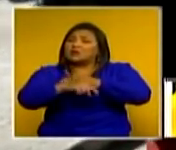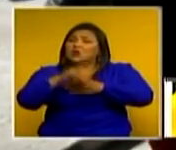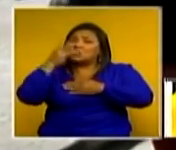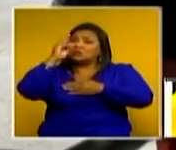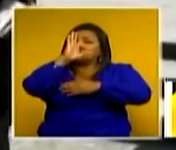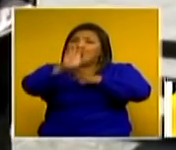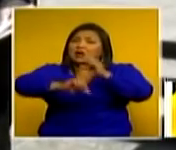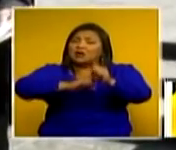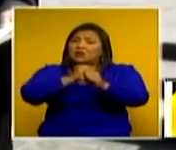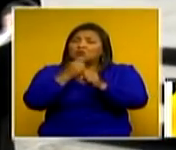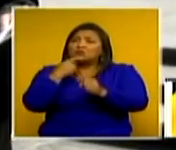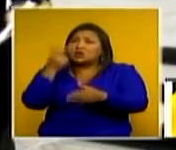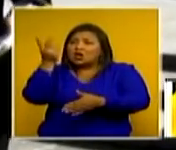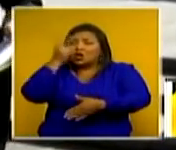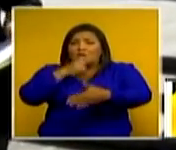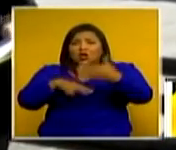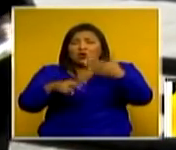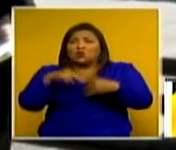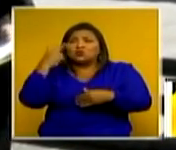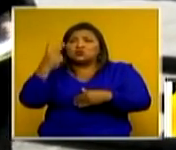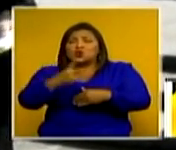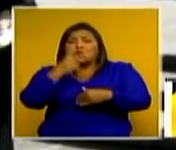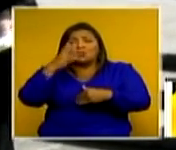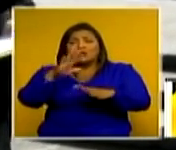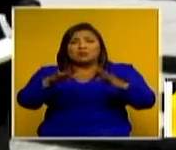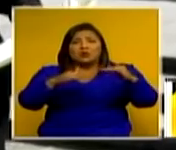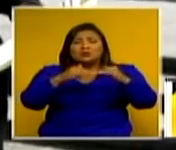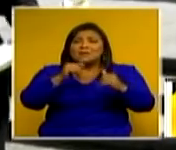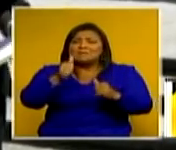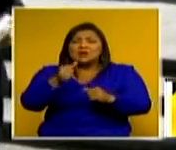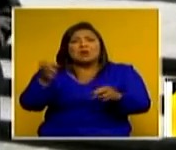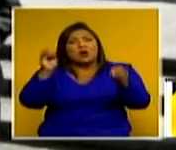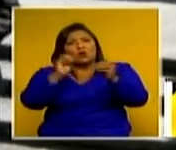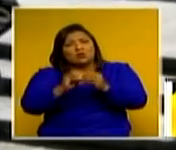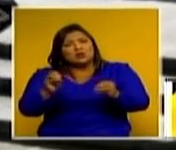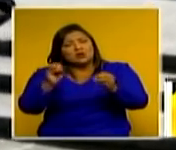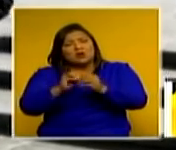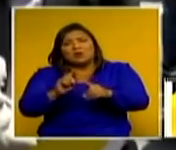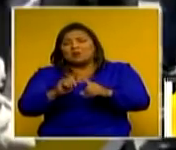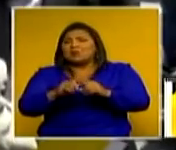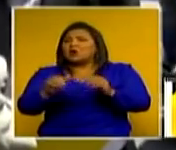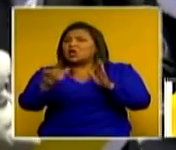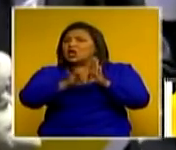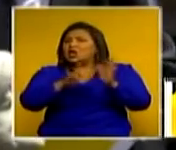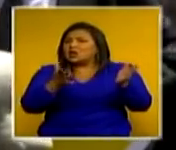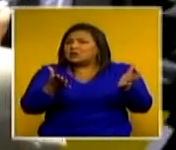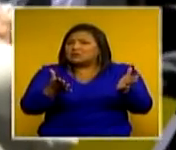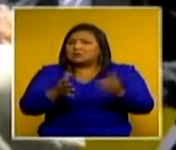dijo que su hijo fue procesado dos veces por la misma causa lo cual es ilegal